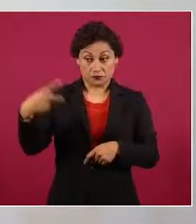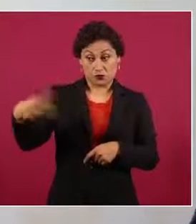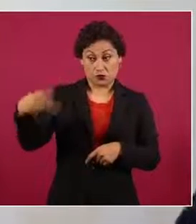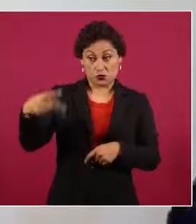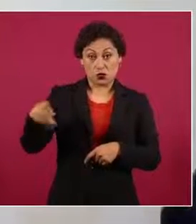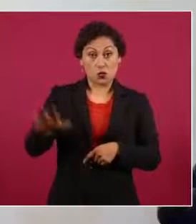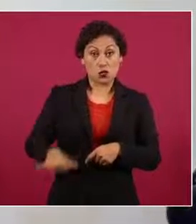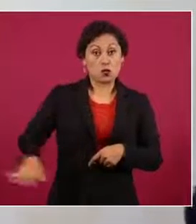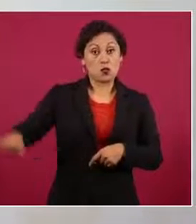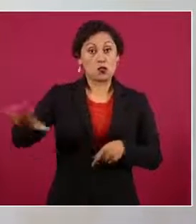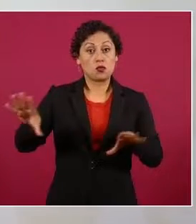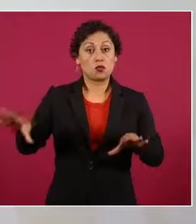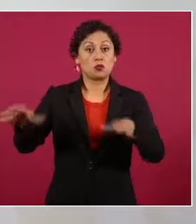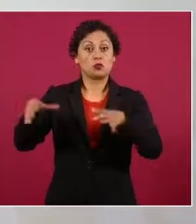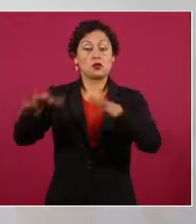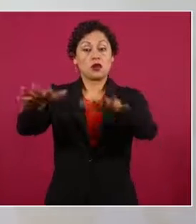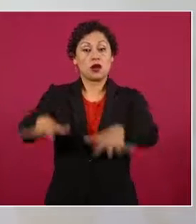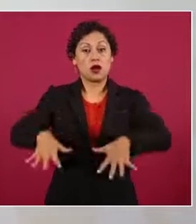la que decide.